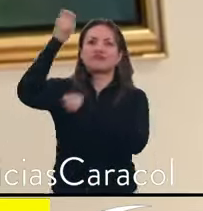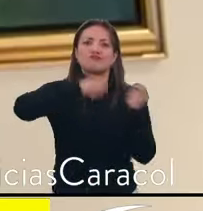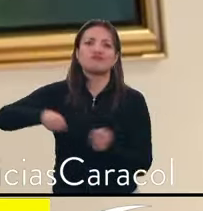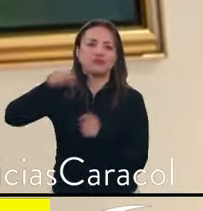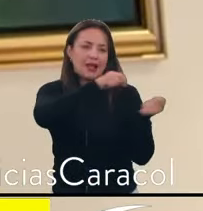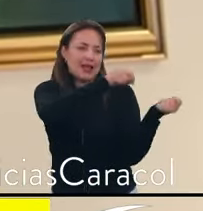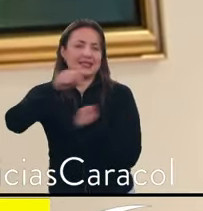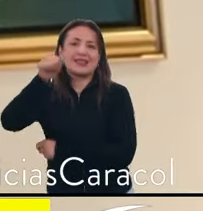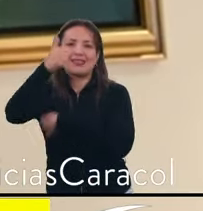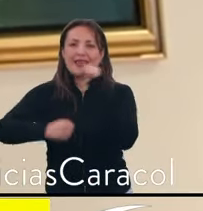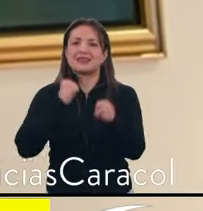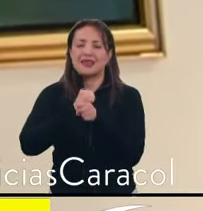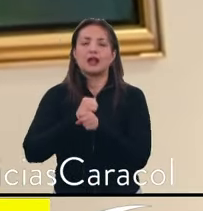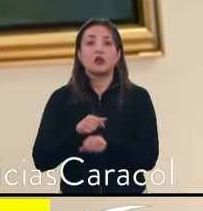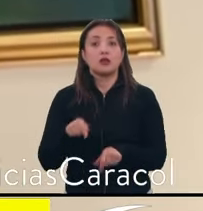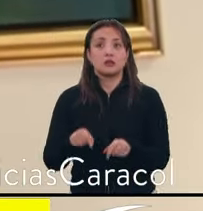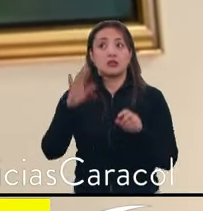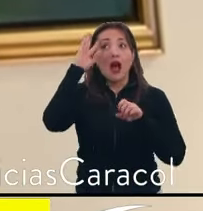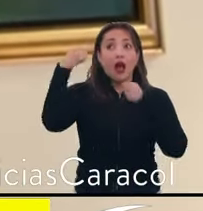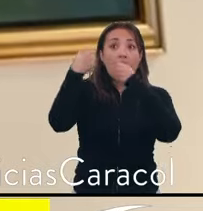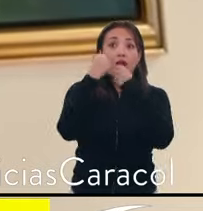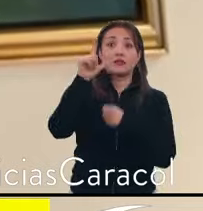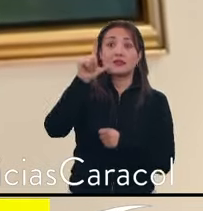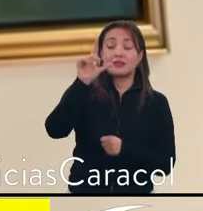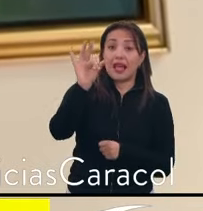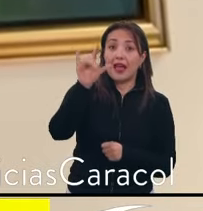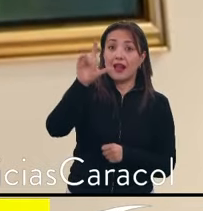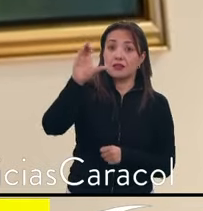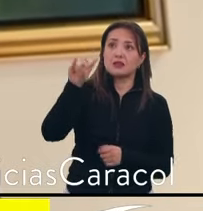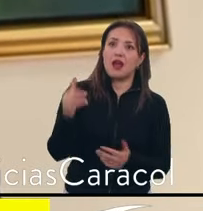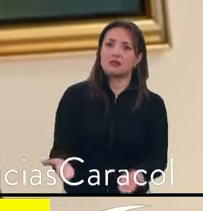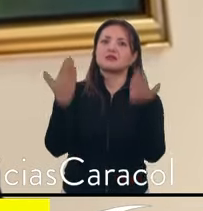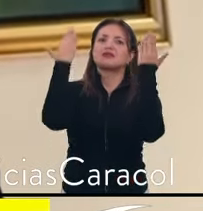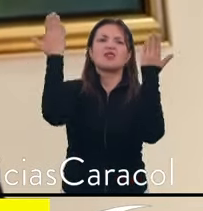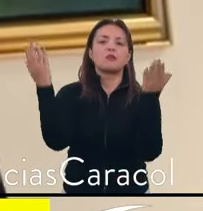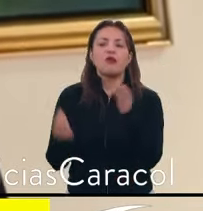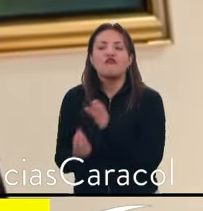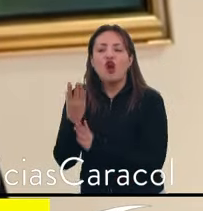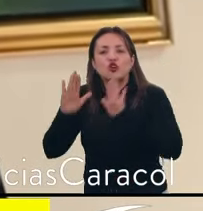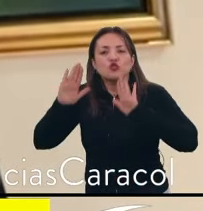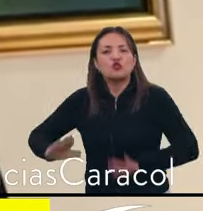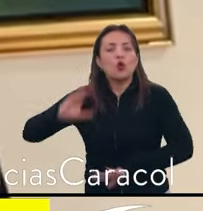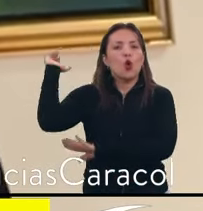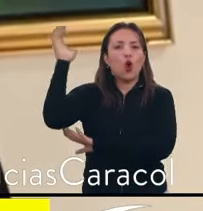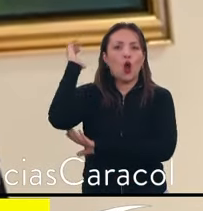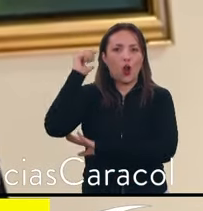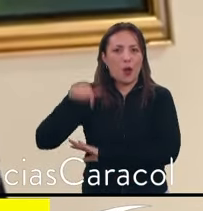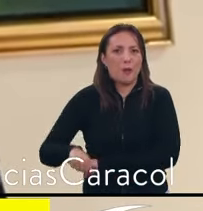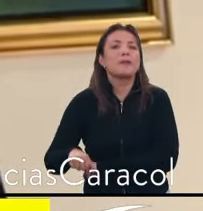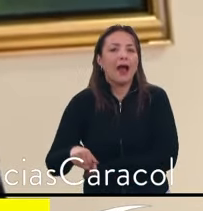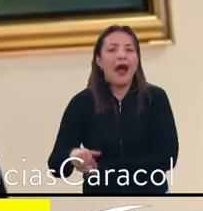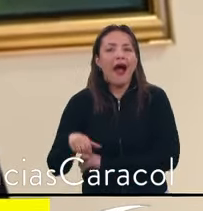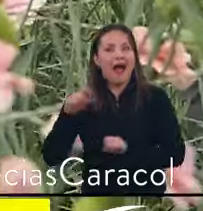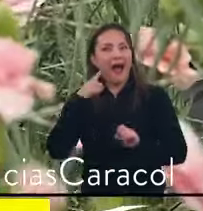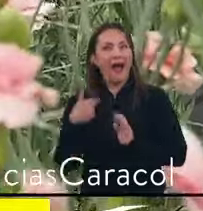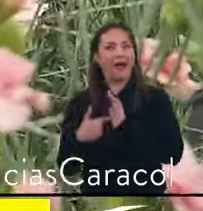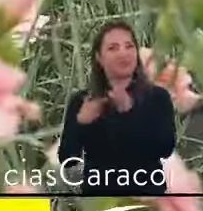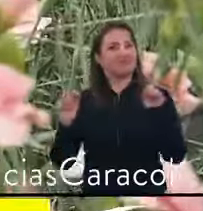de gran importancia que ha servido para que la floricultura colombiana hoy en día pueda